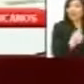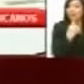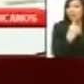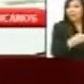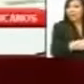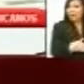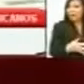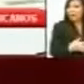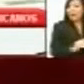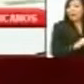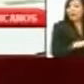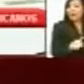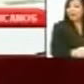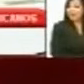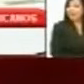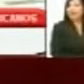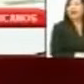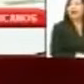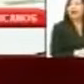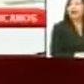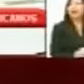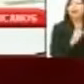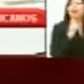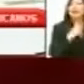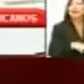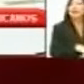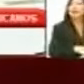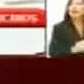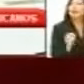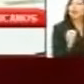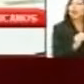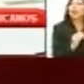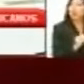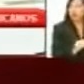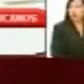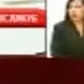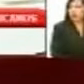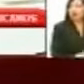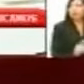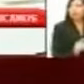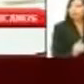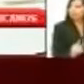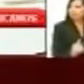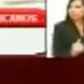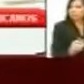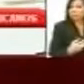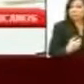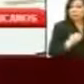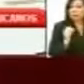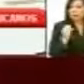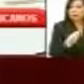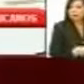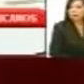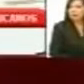esta es la ley que ustedes tienen que aprobar. Se trata de que juntos intercambiemos, nosotros les podemos